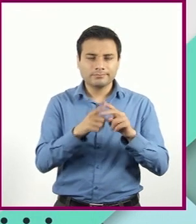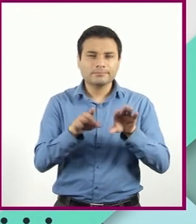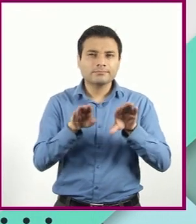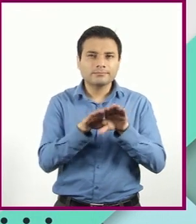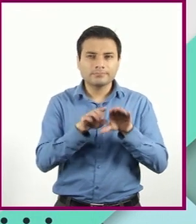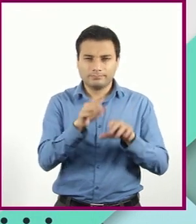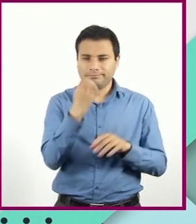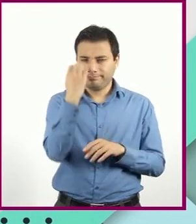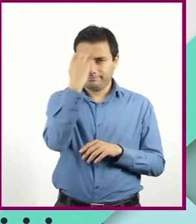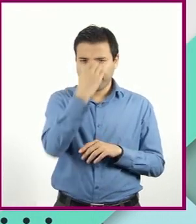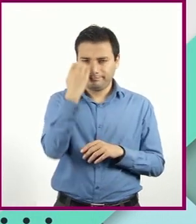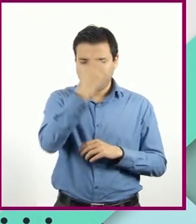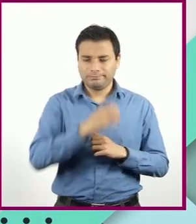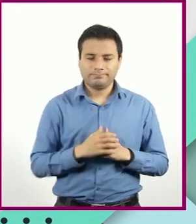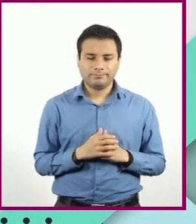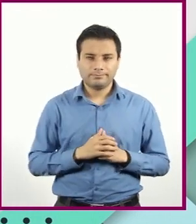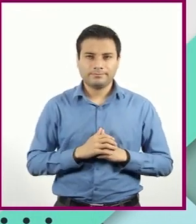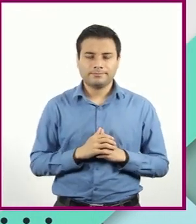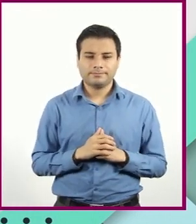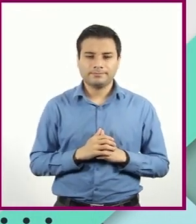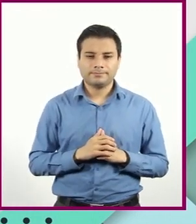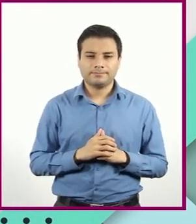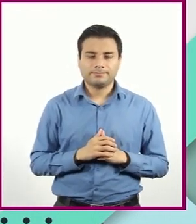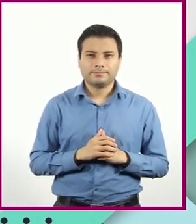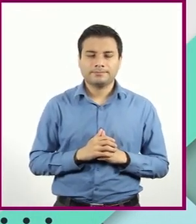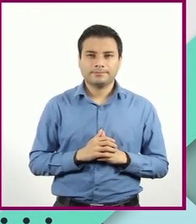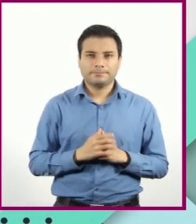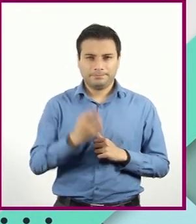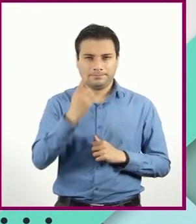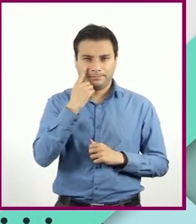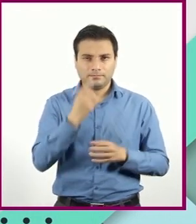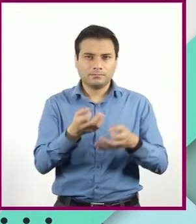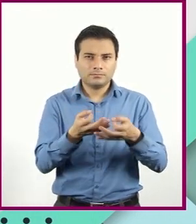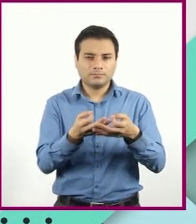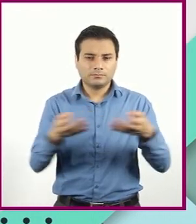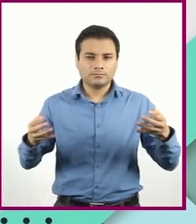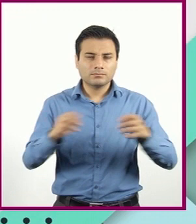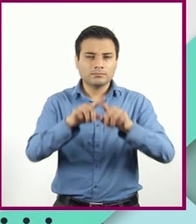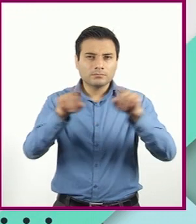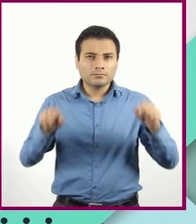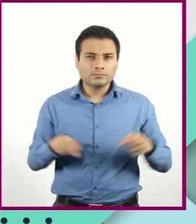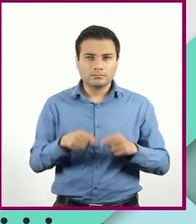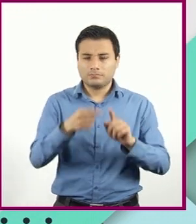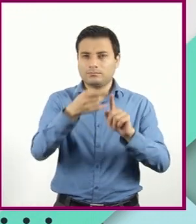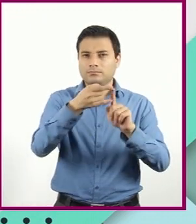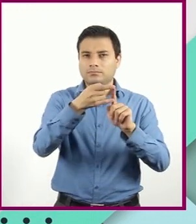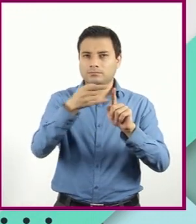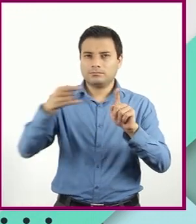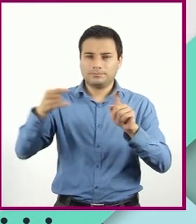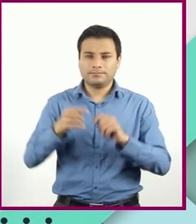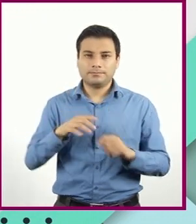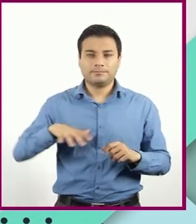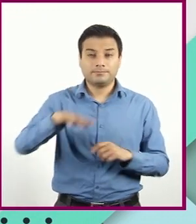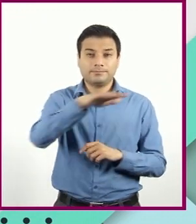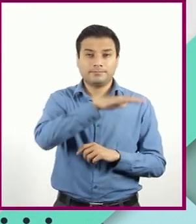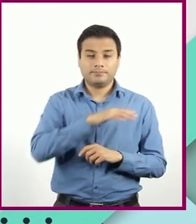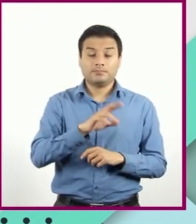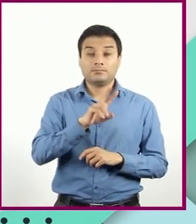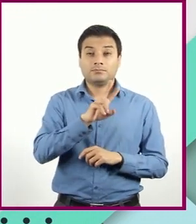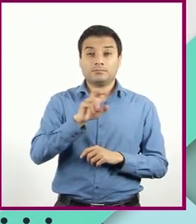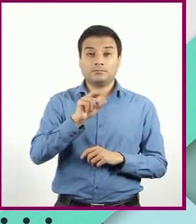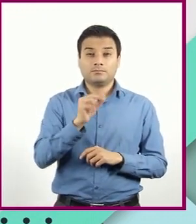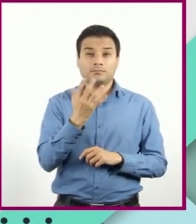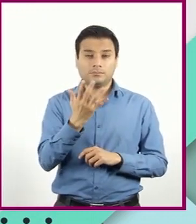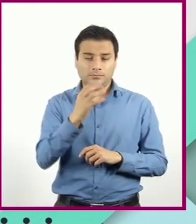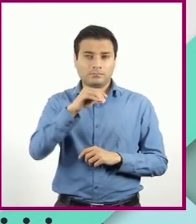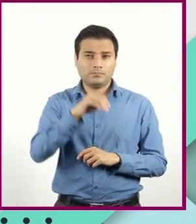analizar los datos que conocemos. En este caso, la forma del terreno es rectangular. Su área es de 285